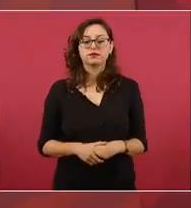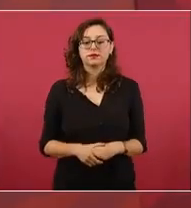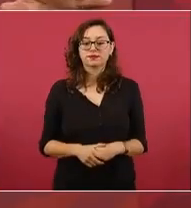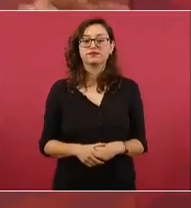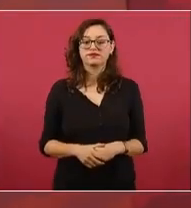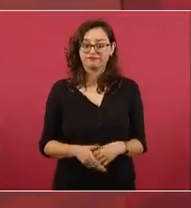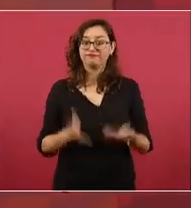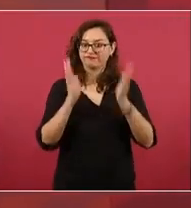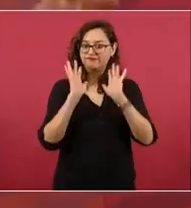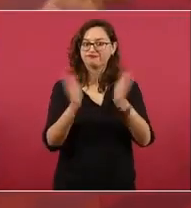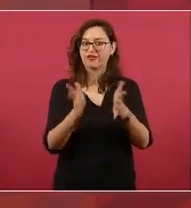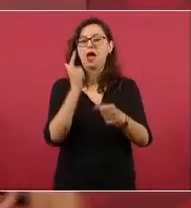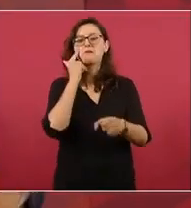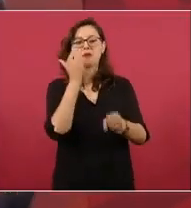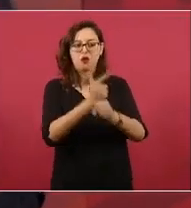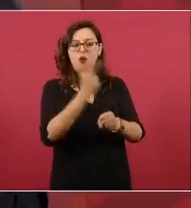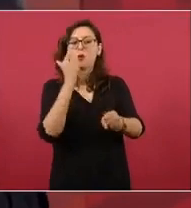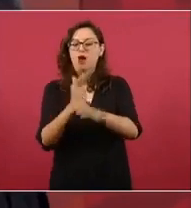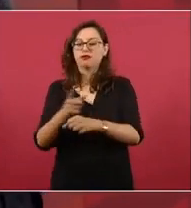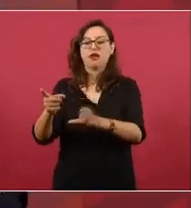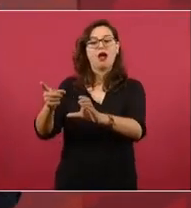La mano negra, ¿no?,